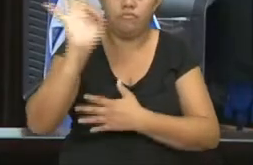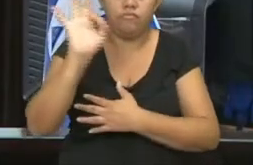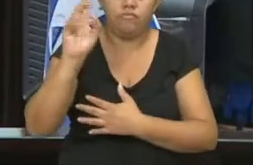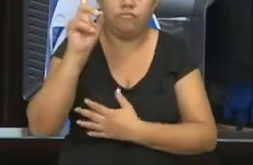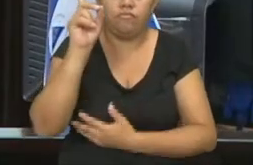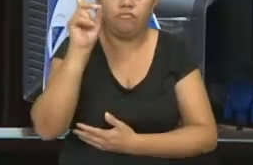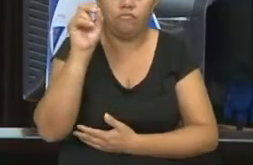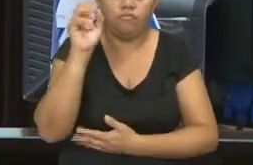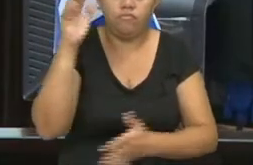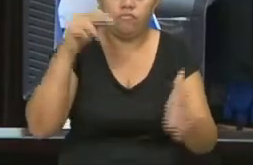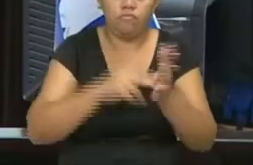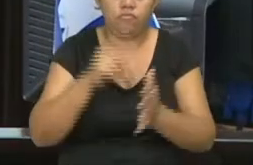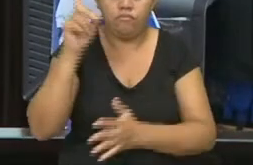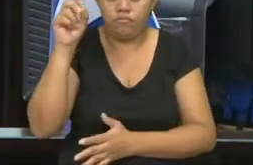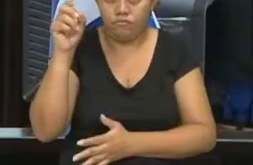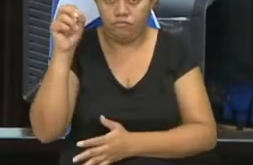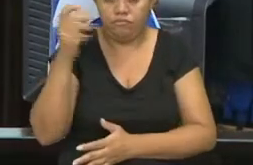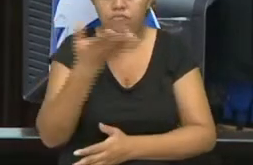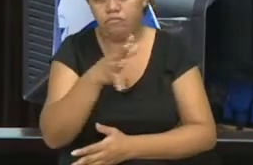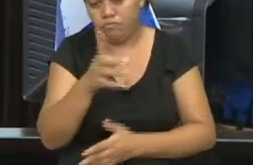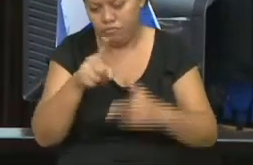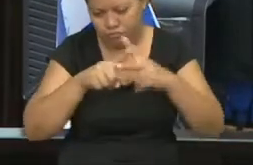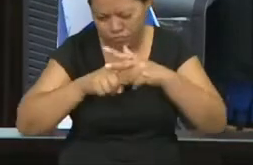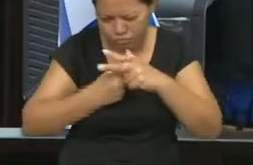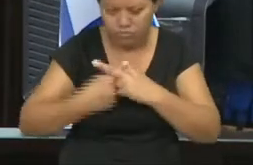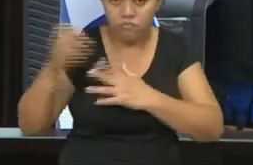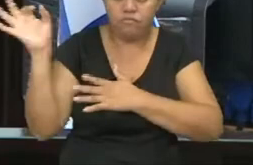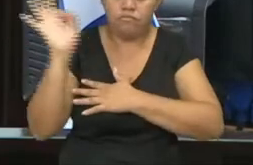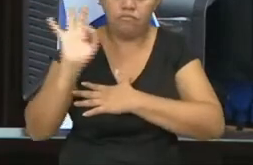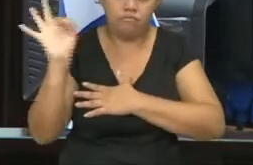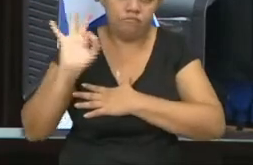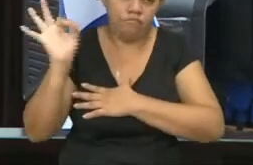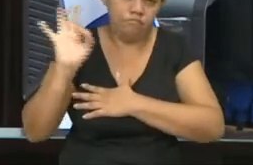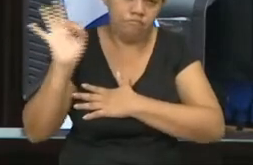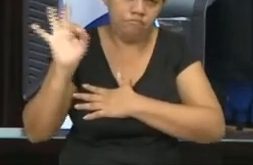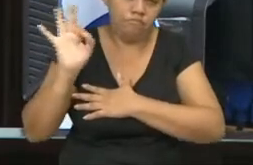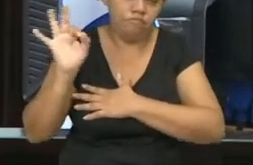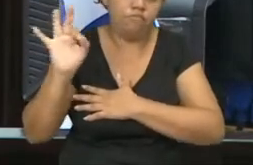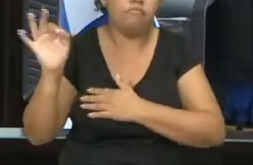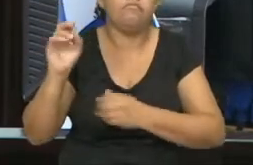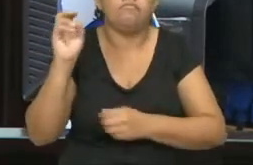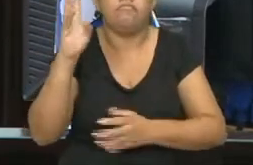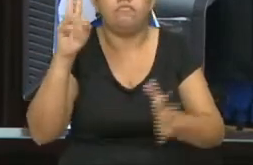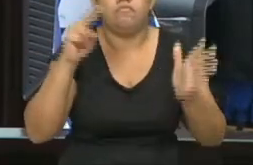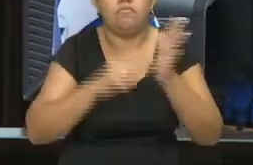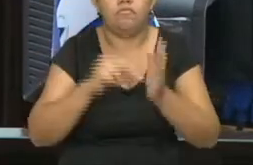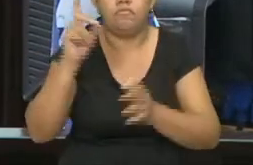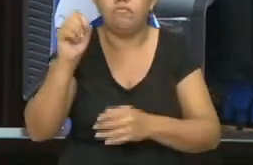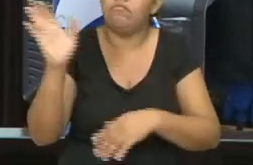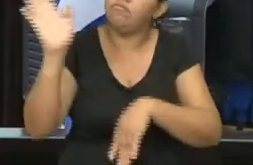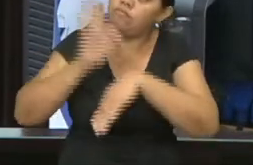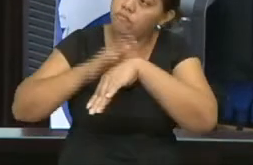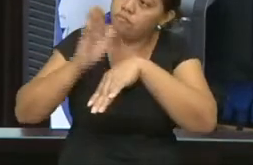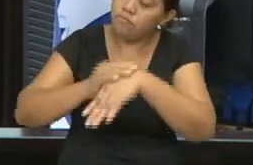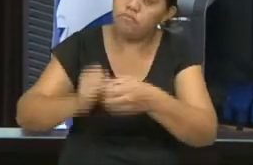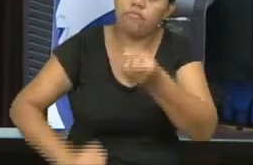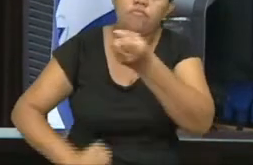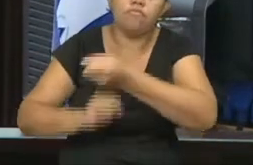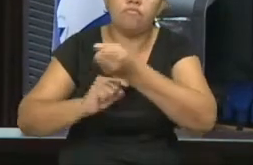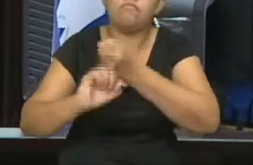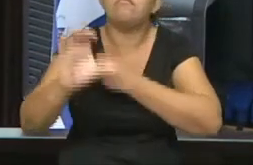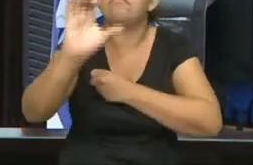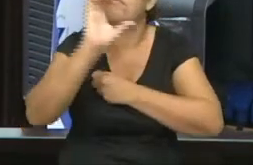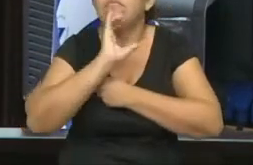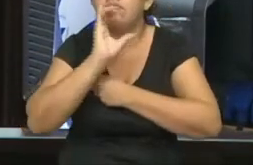La justificación de los sandinistas es la alta dependencia de Nicaragua del petróleo y sus derivados y el efecto que tiene este